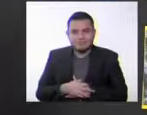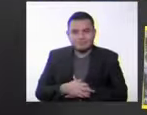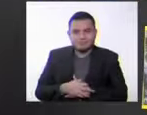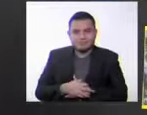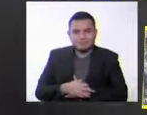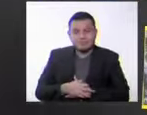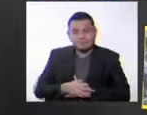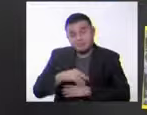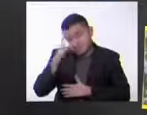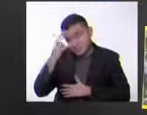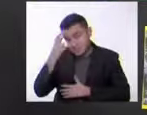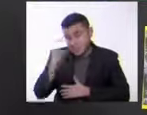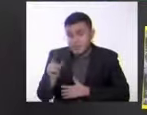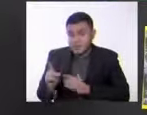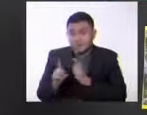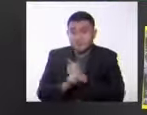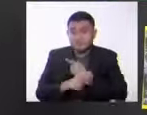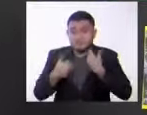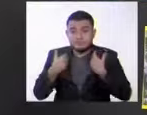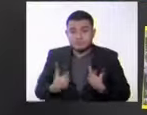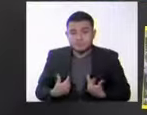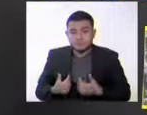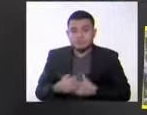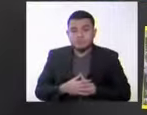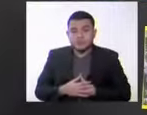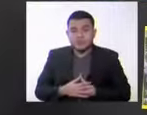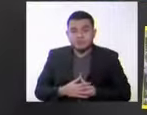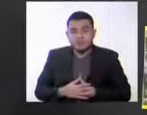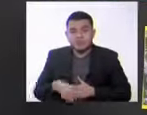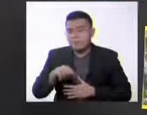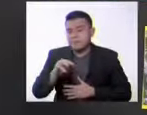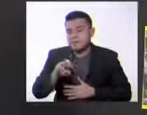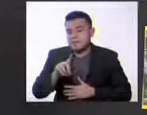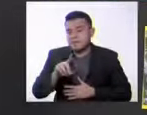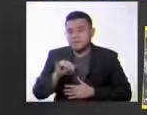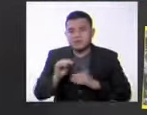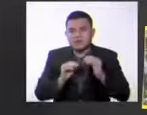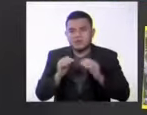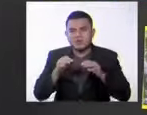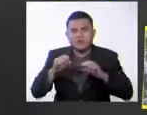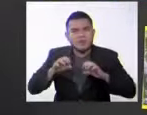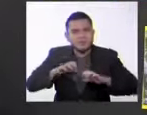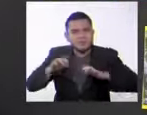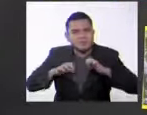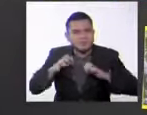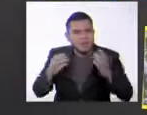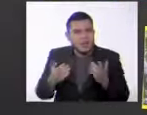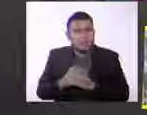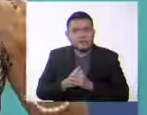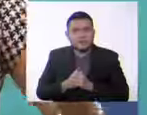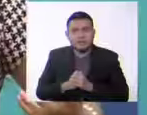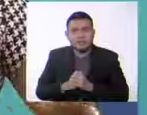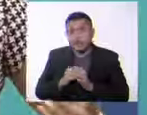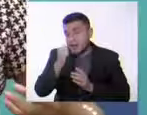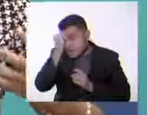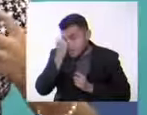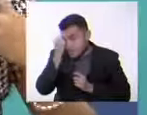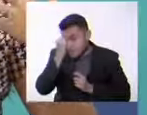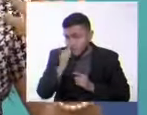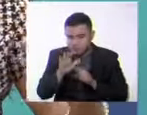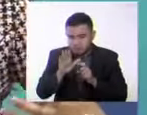decir, esos cambios físicos en alguna medida y también no solamente emocionales, ¿no? Sí, aprenden a